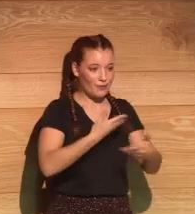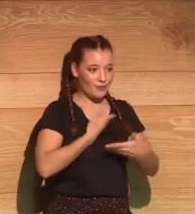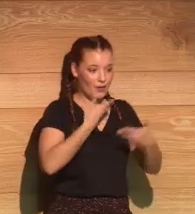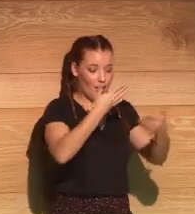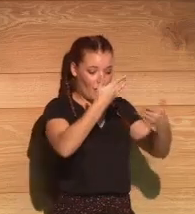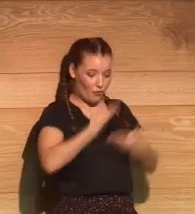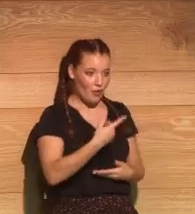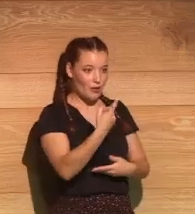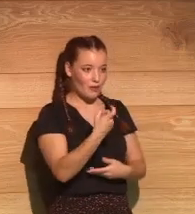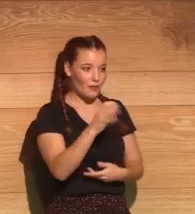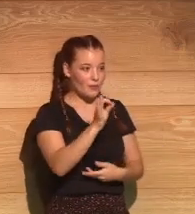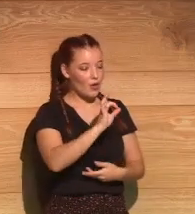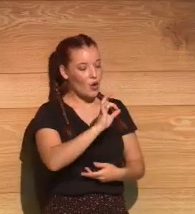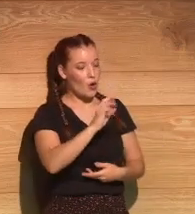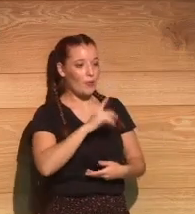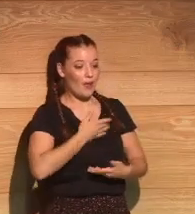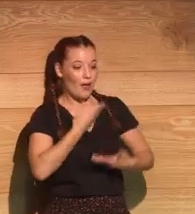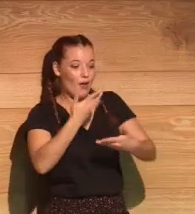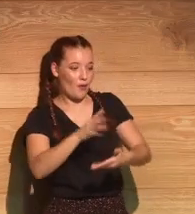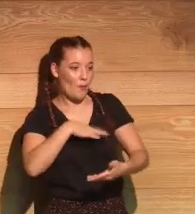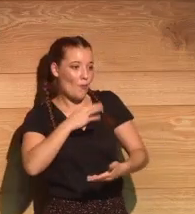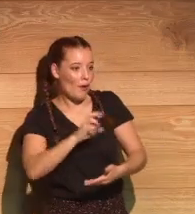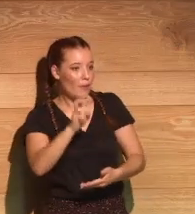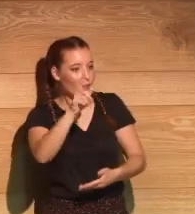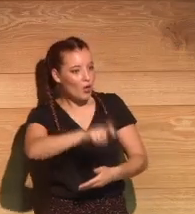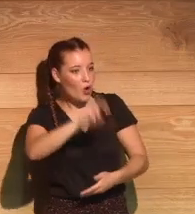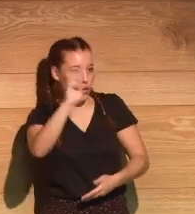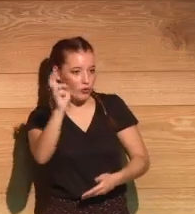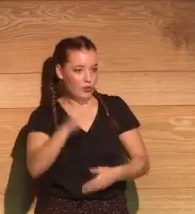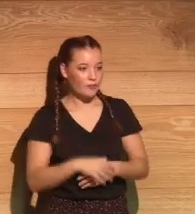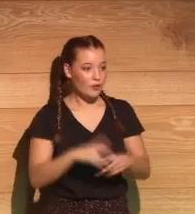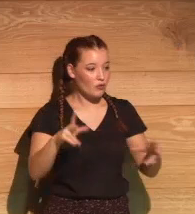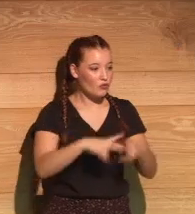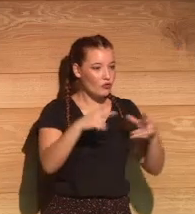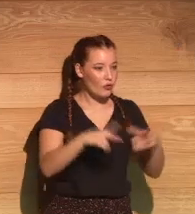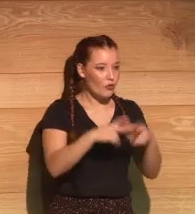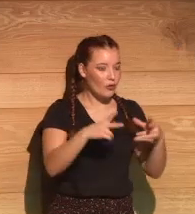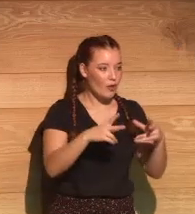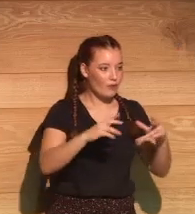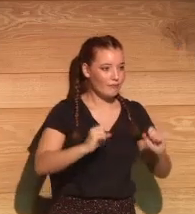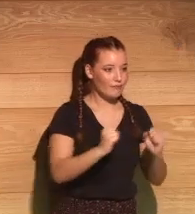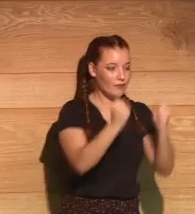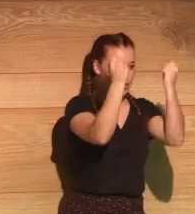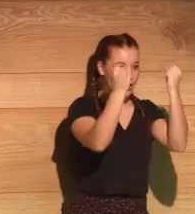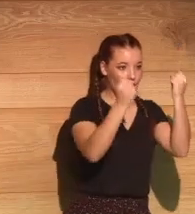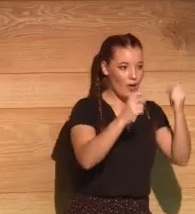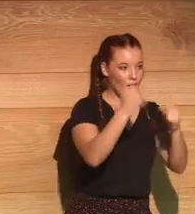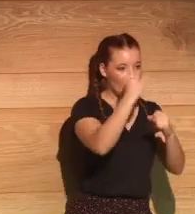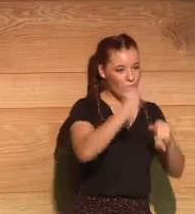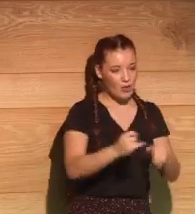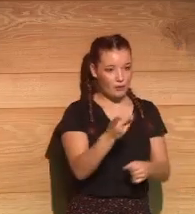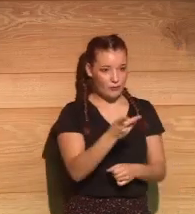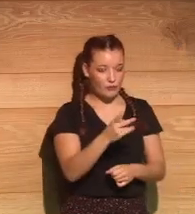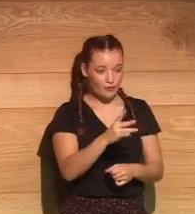Y en España, evidentemente, si la sociedad ha sobrevivido a estas dos grandes crisis y a todas las previas, por supuesto, ha